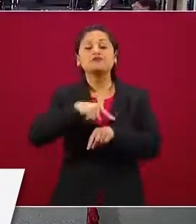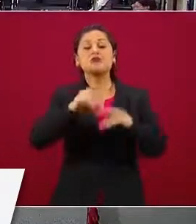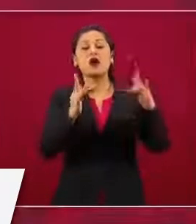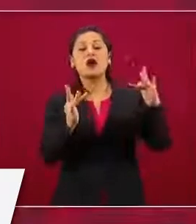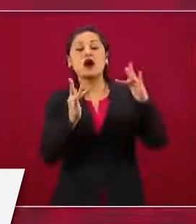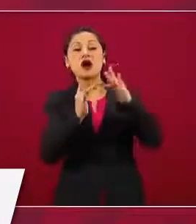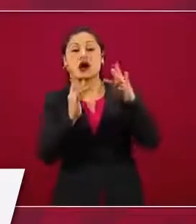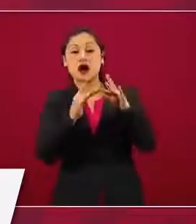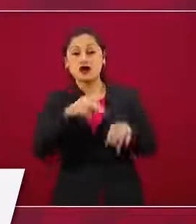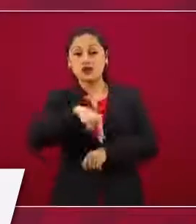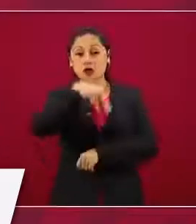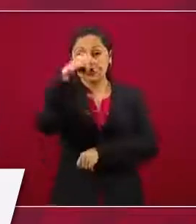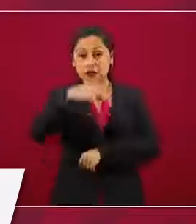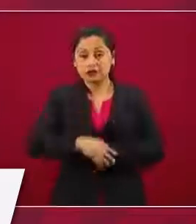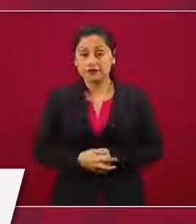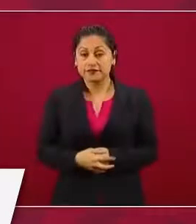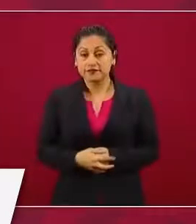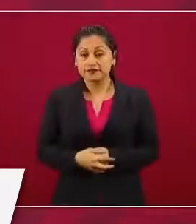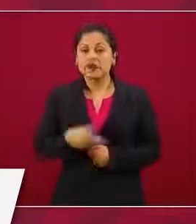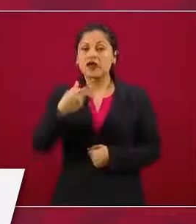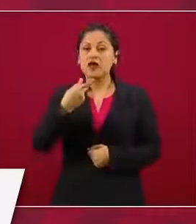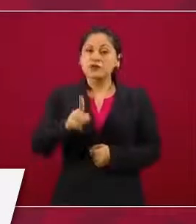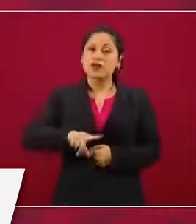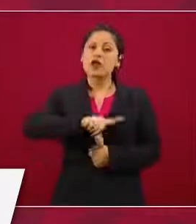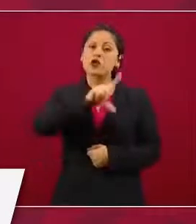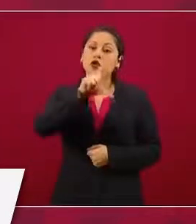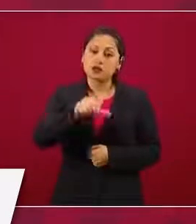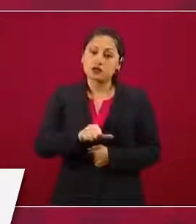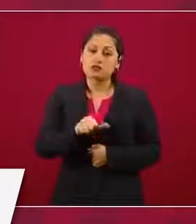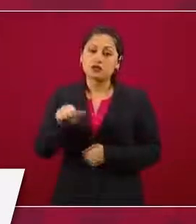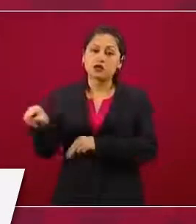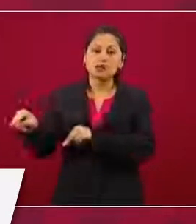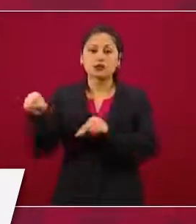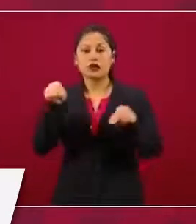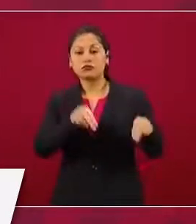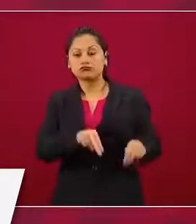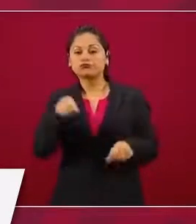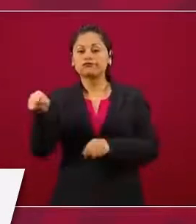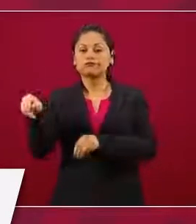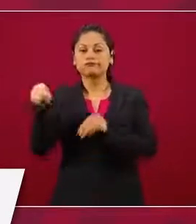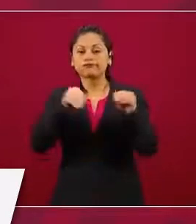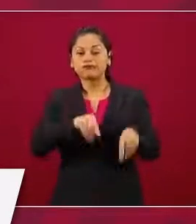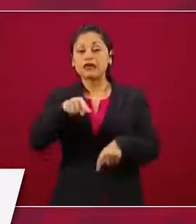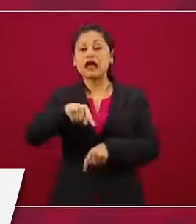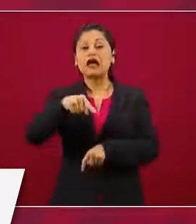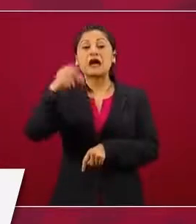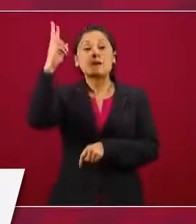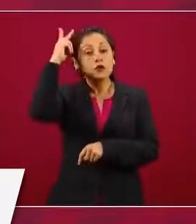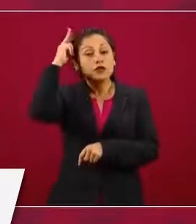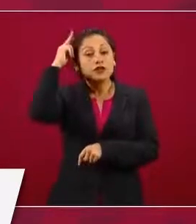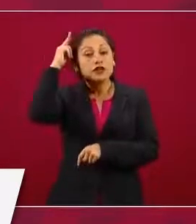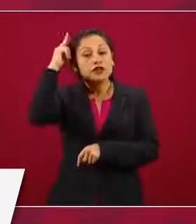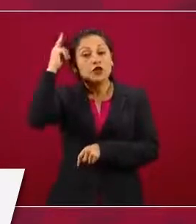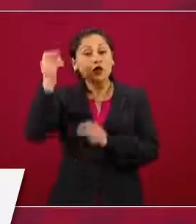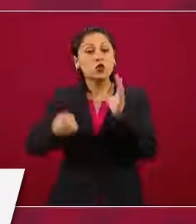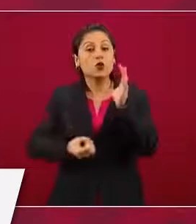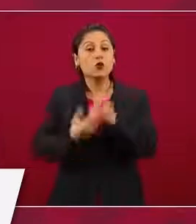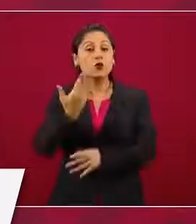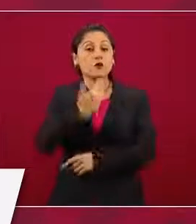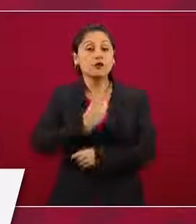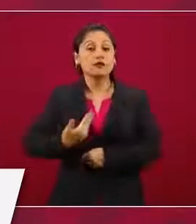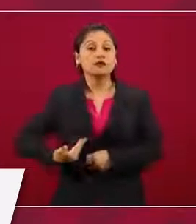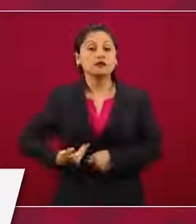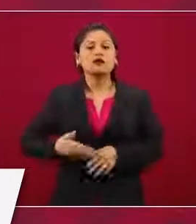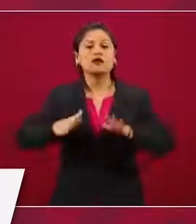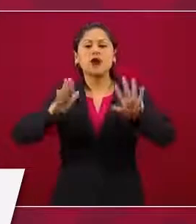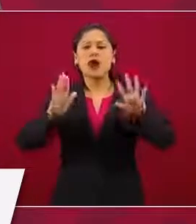Cuando llega Porfirio, pues se construyen las vías férreas para comunicar el país con el